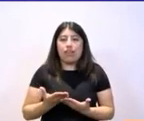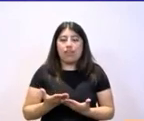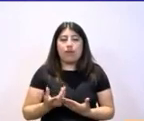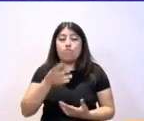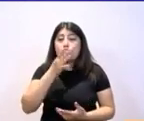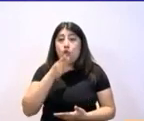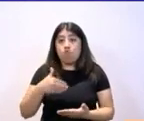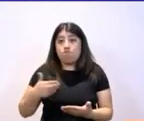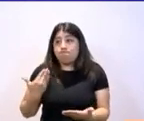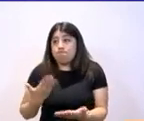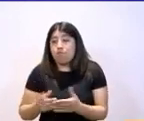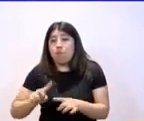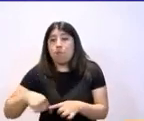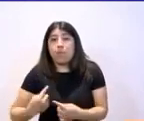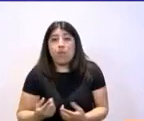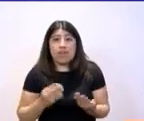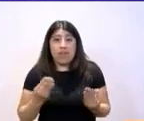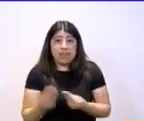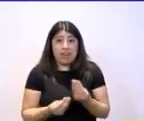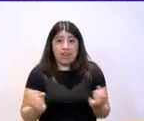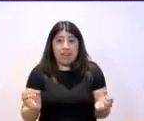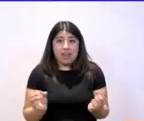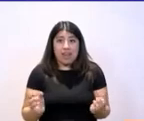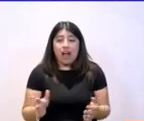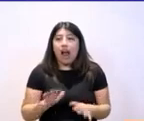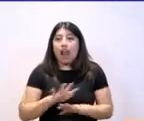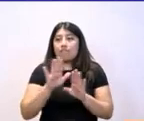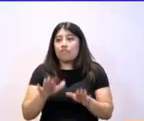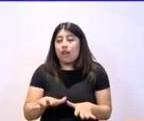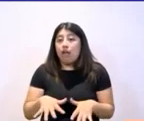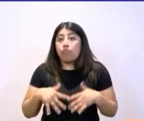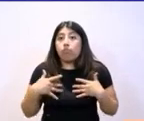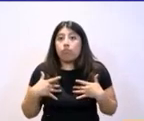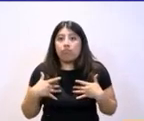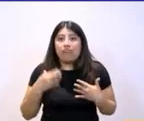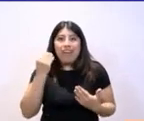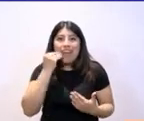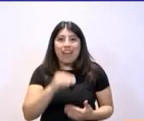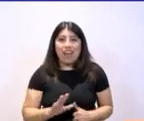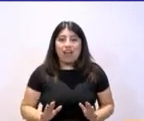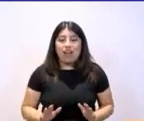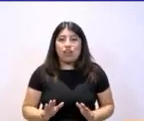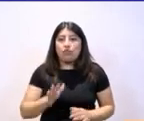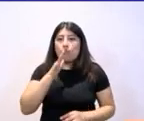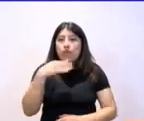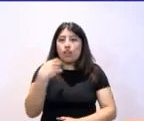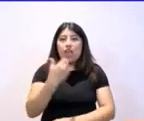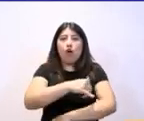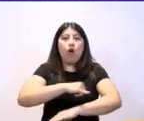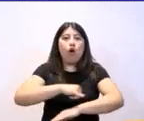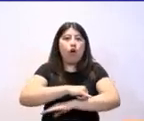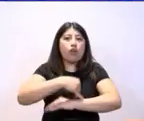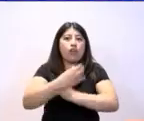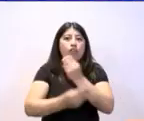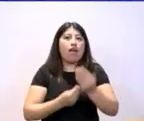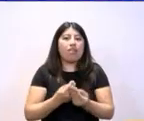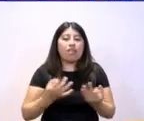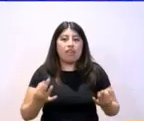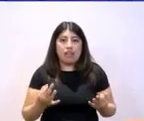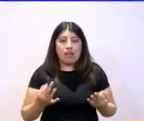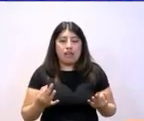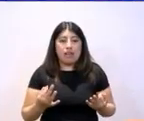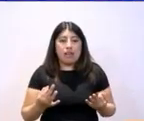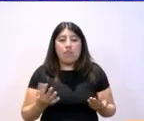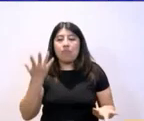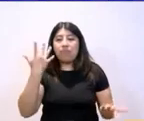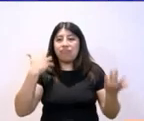moción. Pero, como siempre, nos dejan helados, porque lo único que sabe hacer el Gobierno de La Rioja es echar